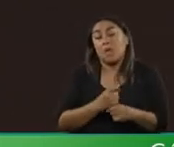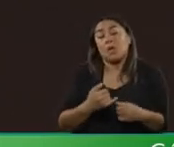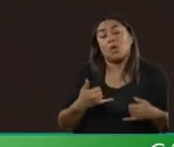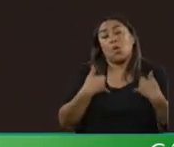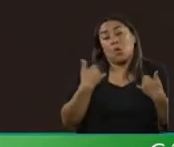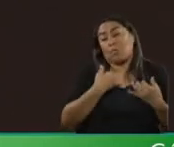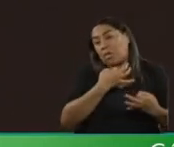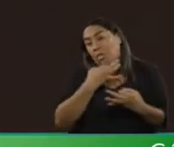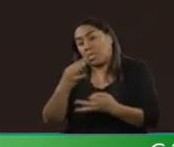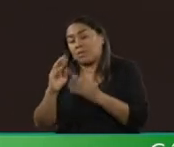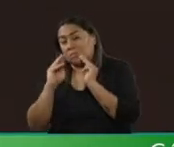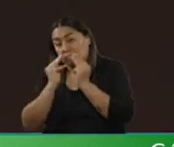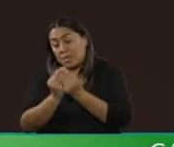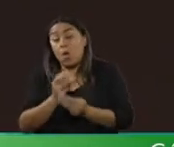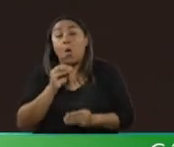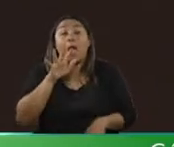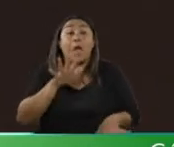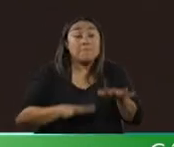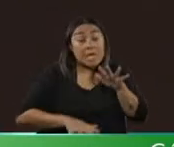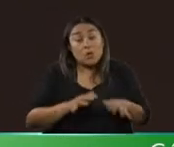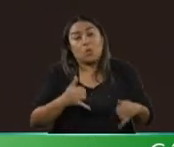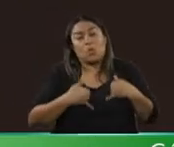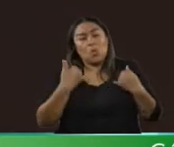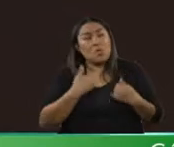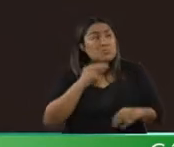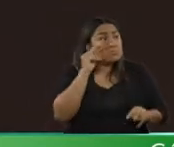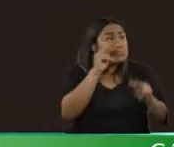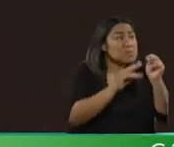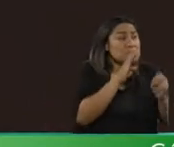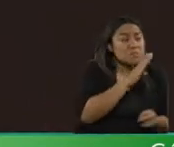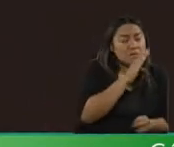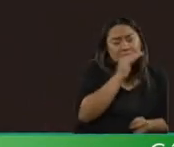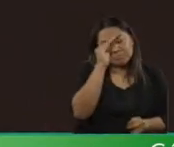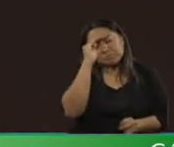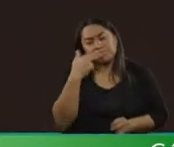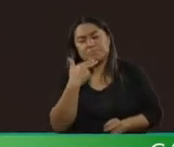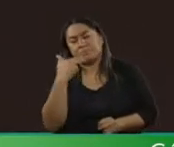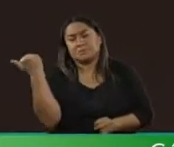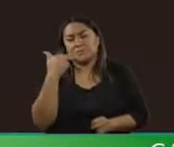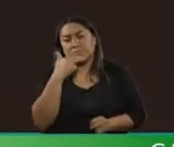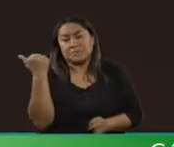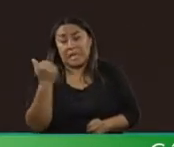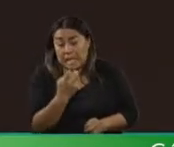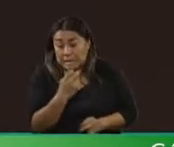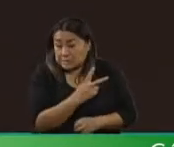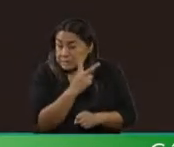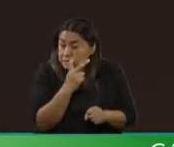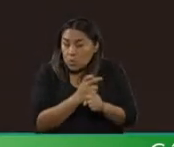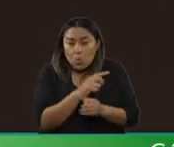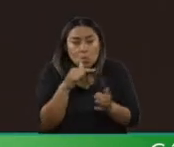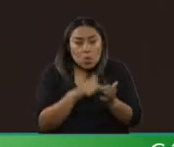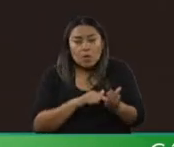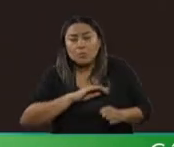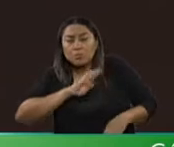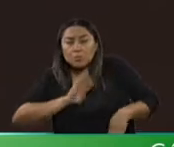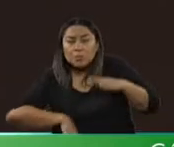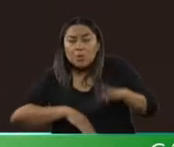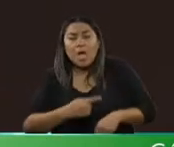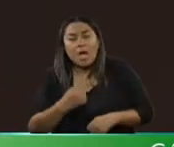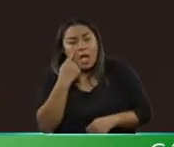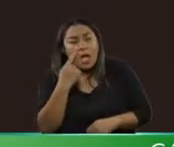o incluso llegar hasta el suicidio, que hay que recordar, es la segunda causa de muerte entre las